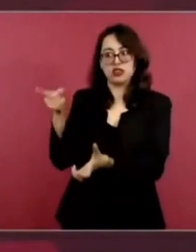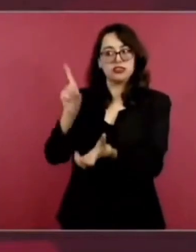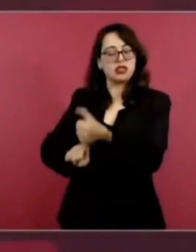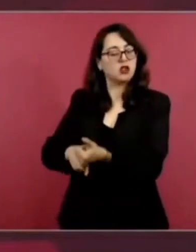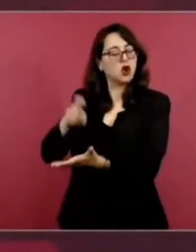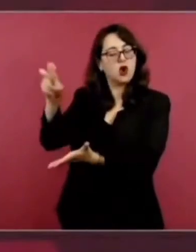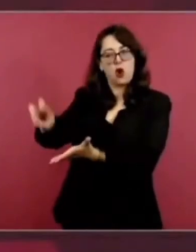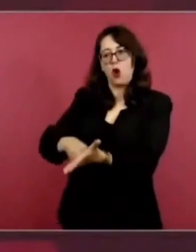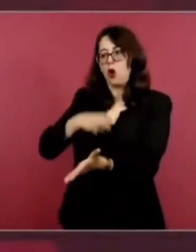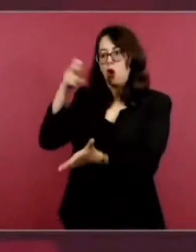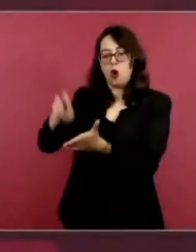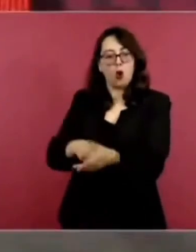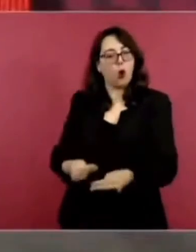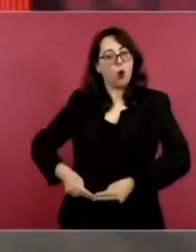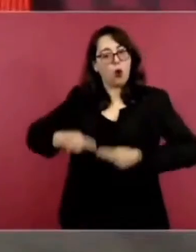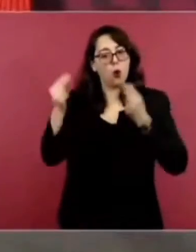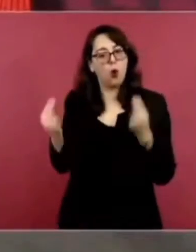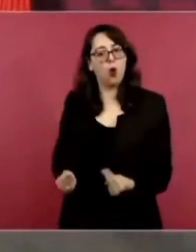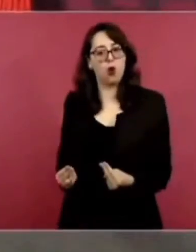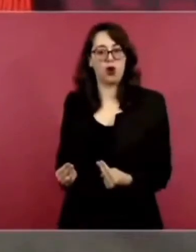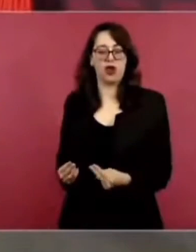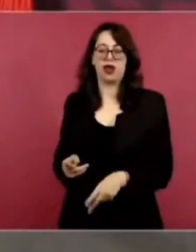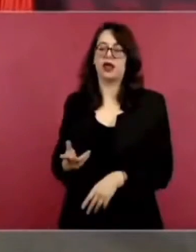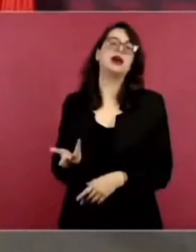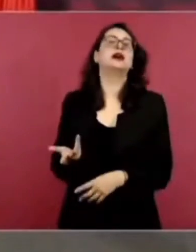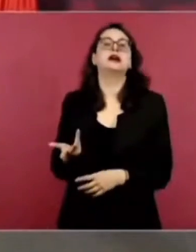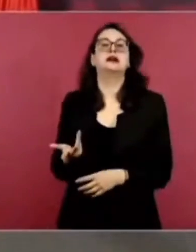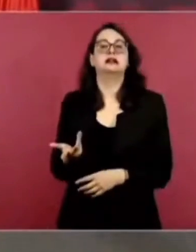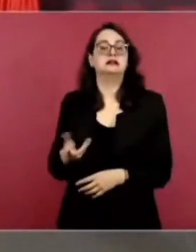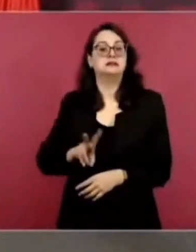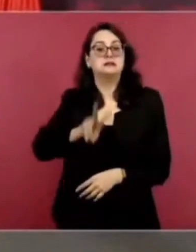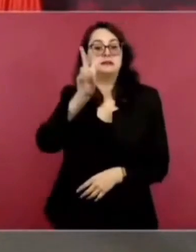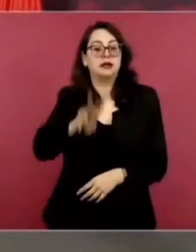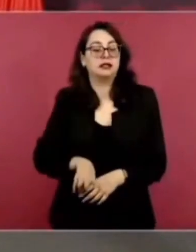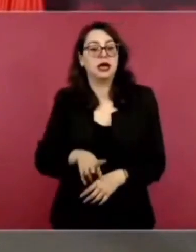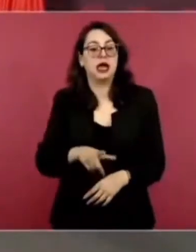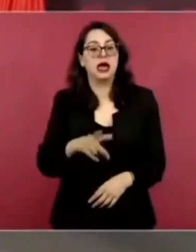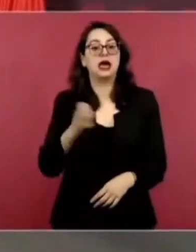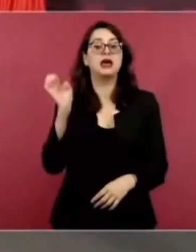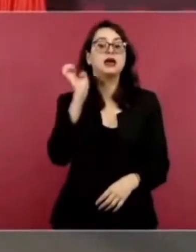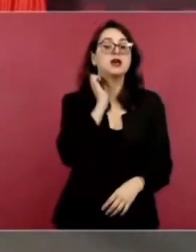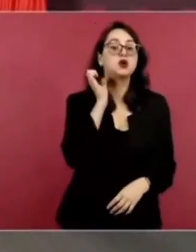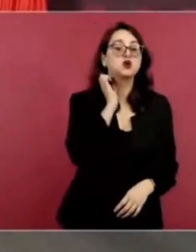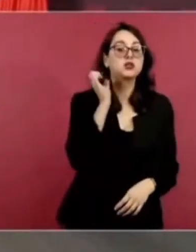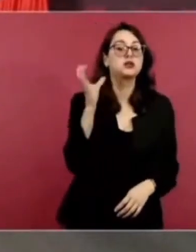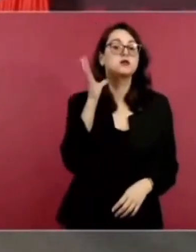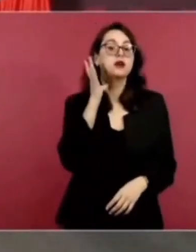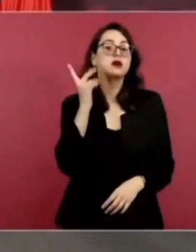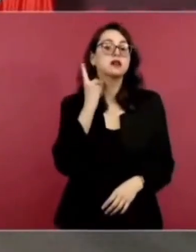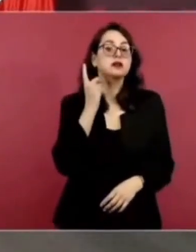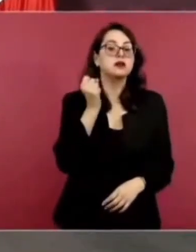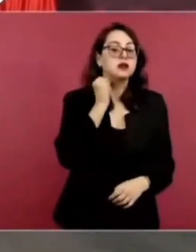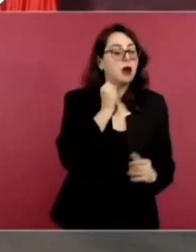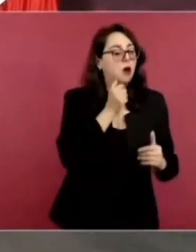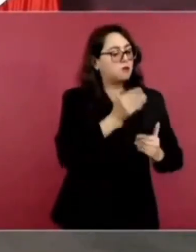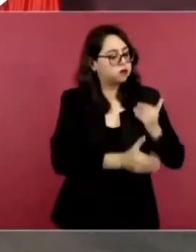quedó en la época de Salinas y de Diego.